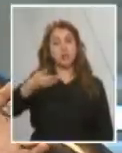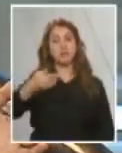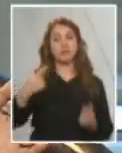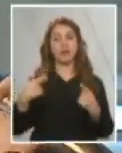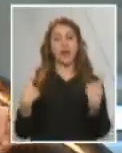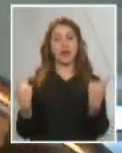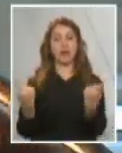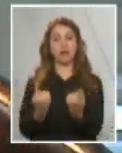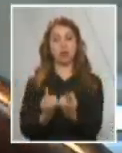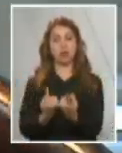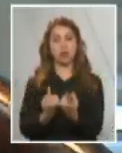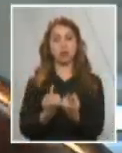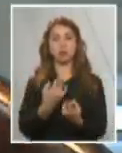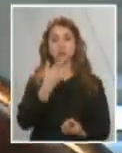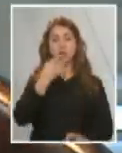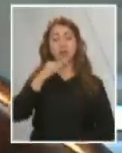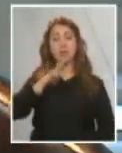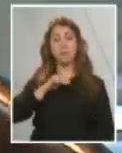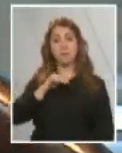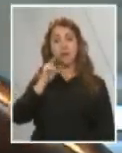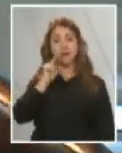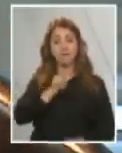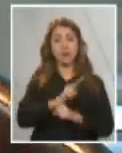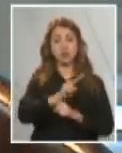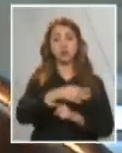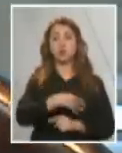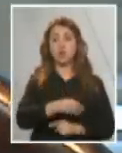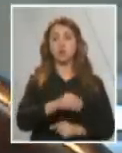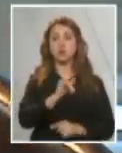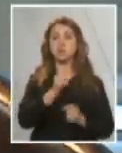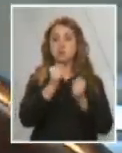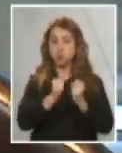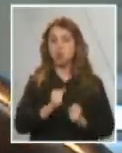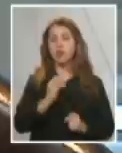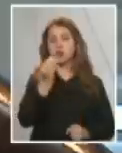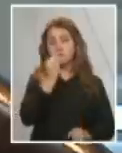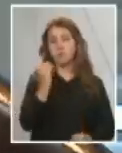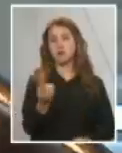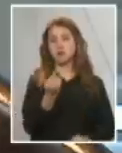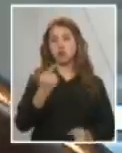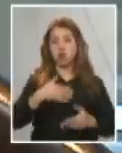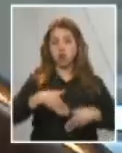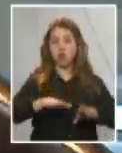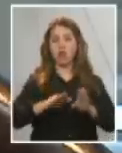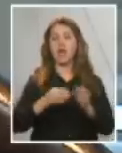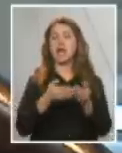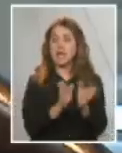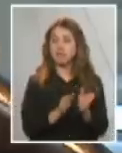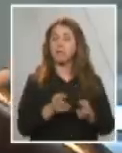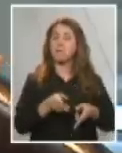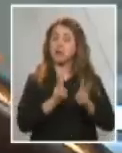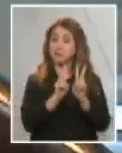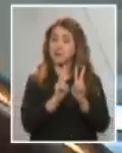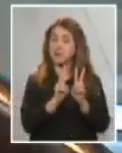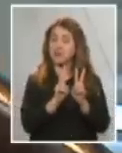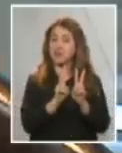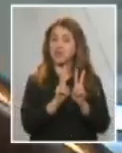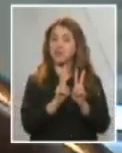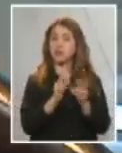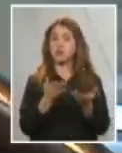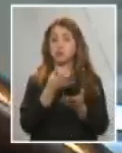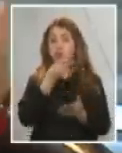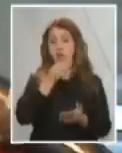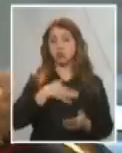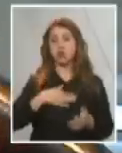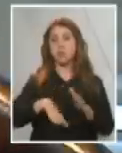alrededor. Porque la madre ve que su hijo sí es capaz y lo deja más libre y le permite ser, yo como digo